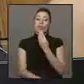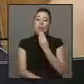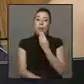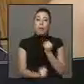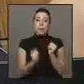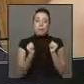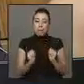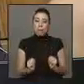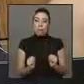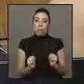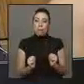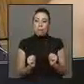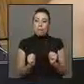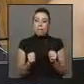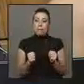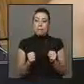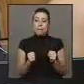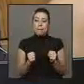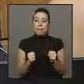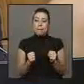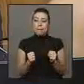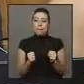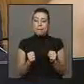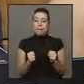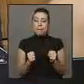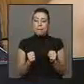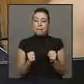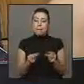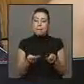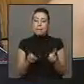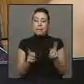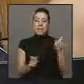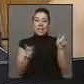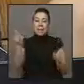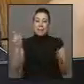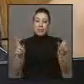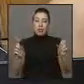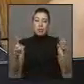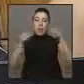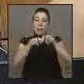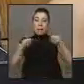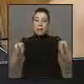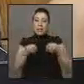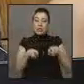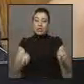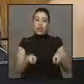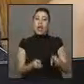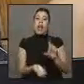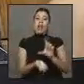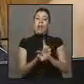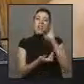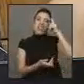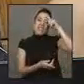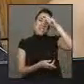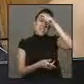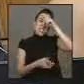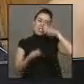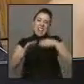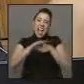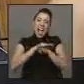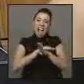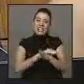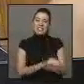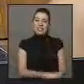puedan permitir el transporte de personas y cargas en los lugares de difícil acceso.